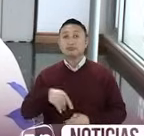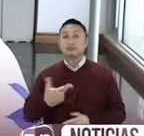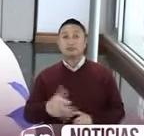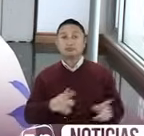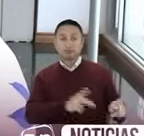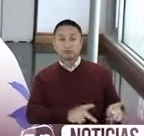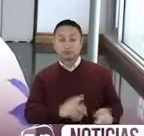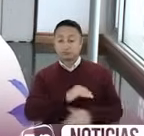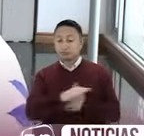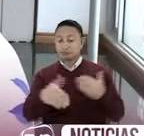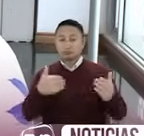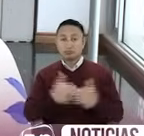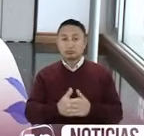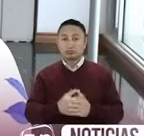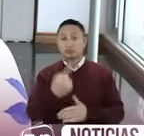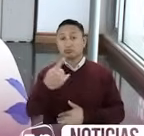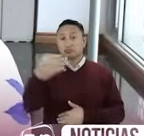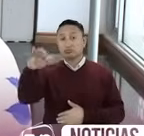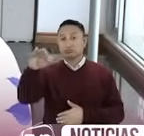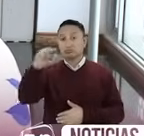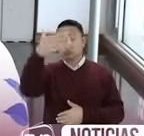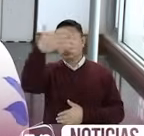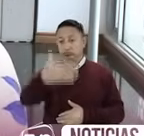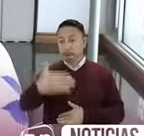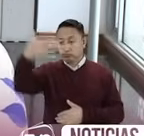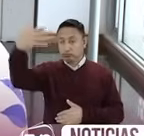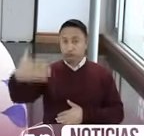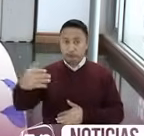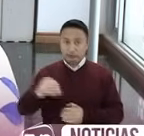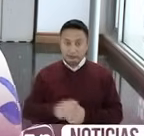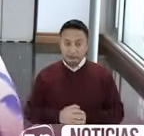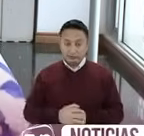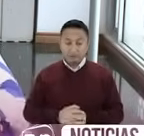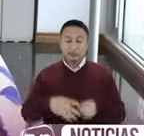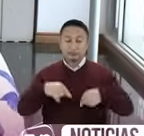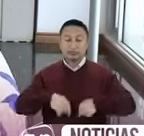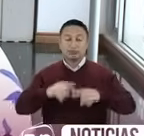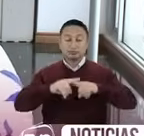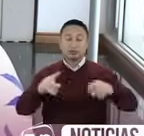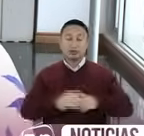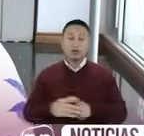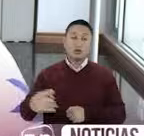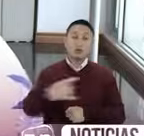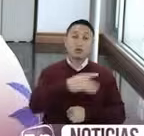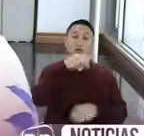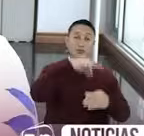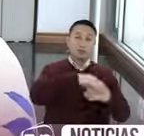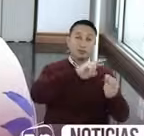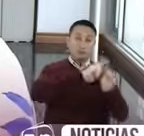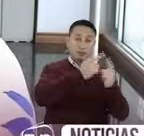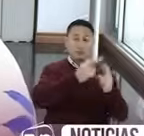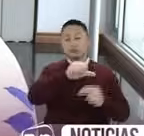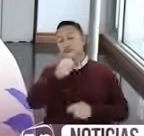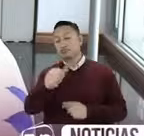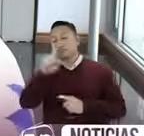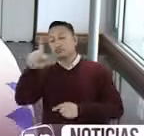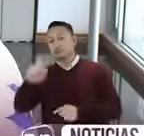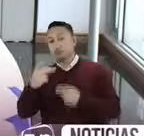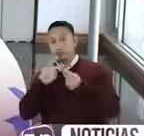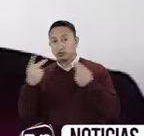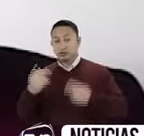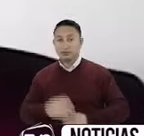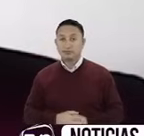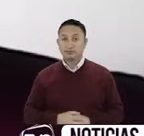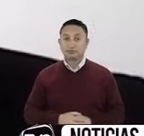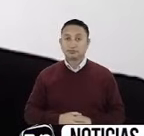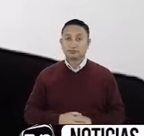en una sola papeleta, obviamente con la distinción que uno es el referéndum y las otras son parte de la consulta popular. Ya el